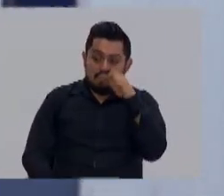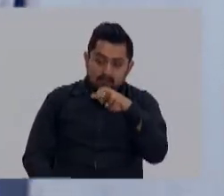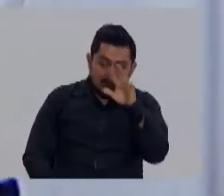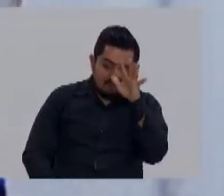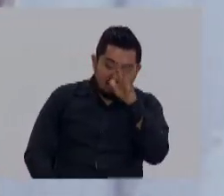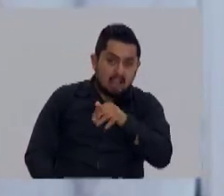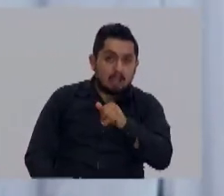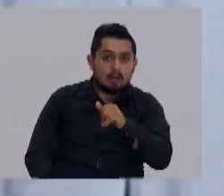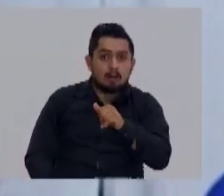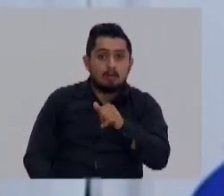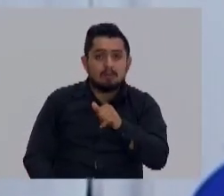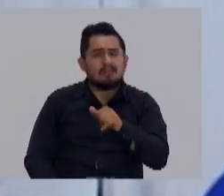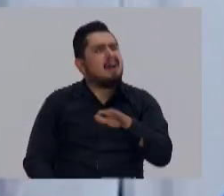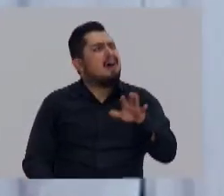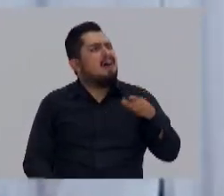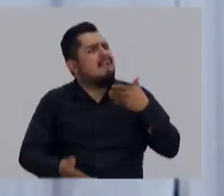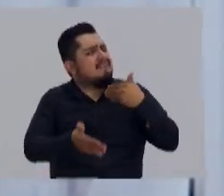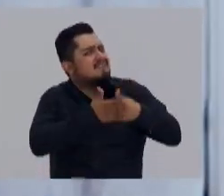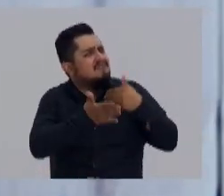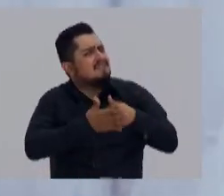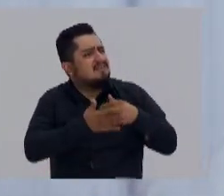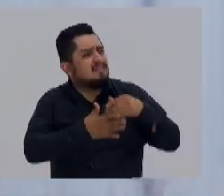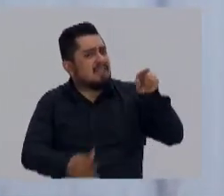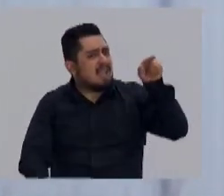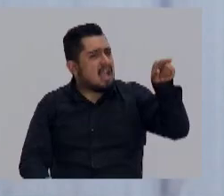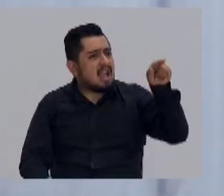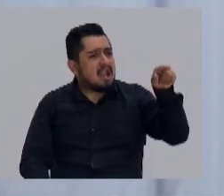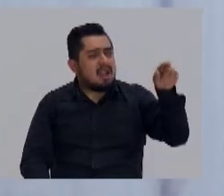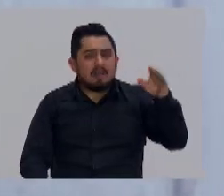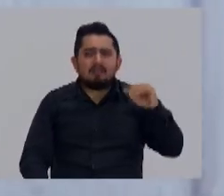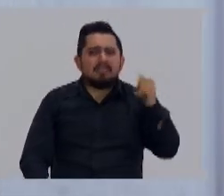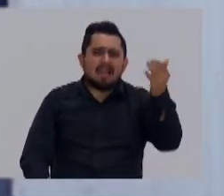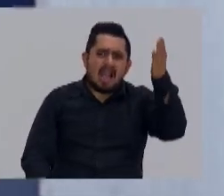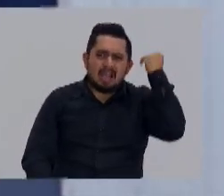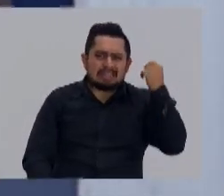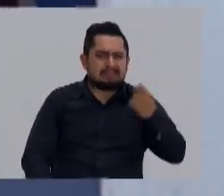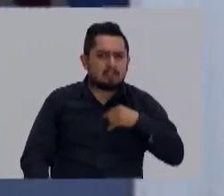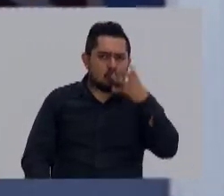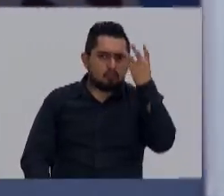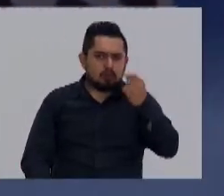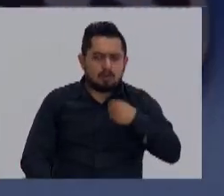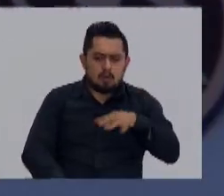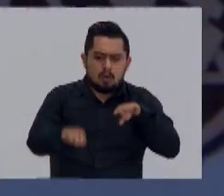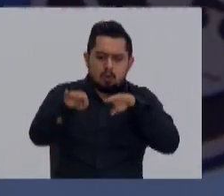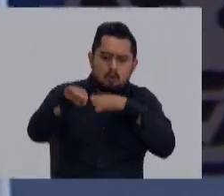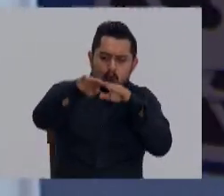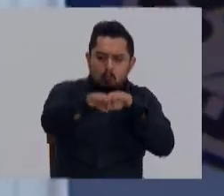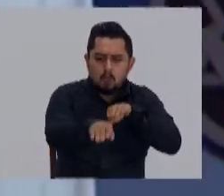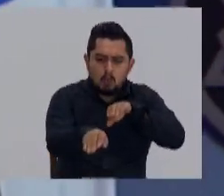Ay, hermana Patty, si el sexo libre, ahí estaba viendo un carro que iba delante del mío un día de estos, y la gran